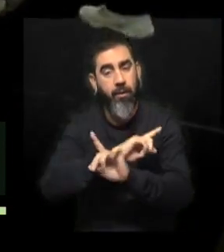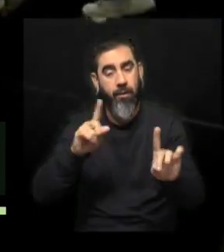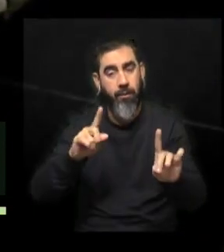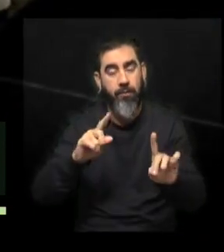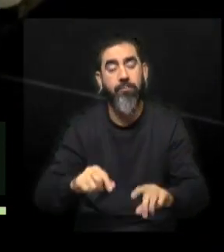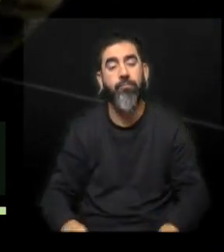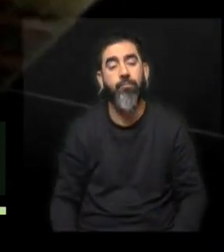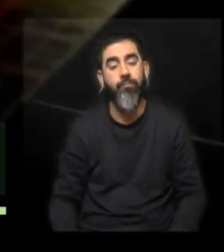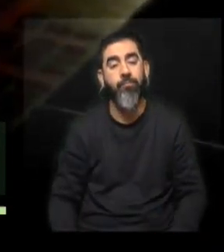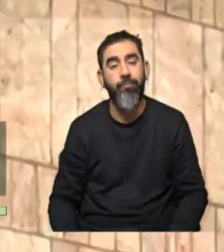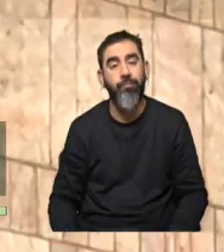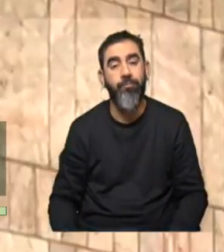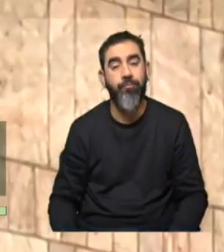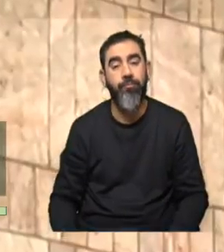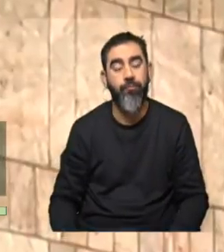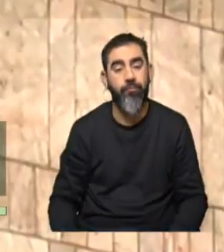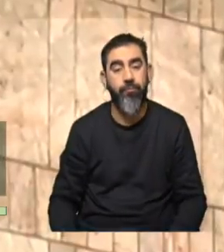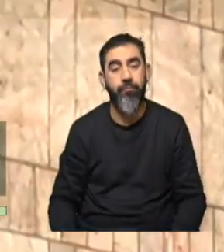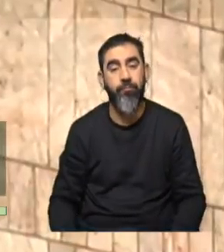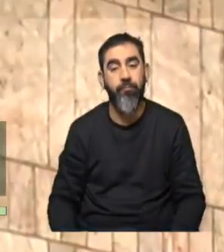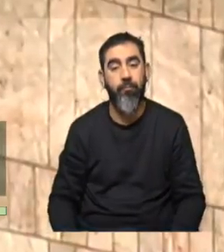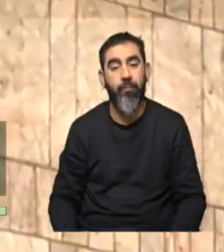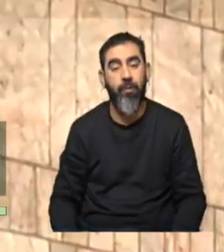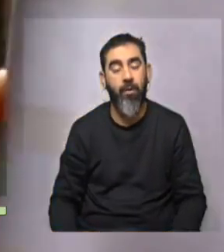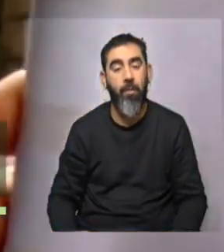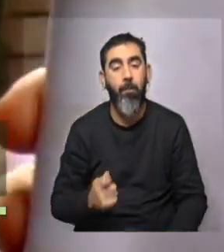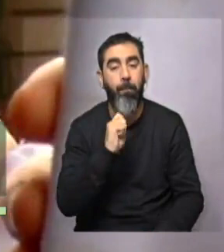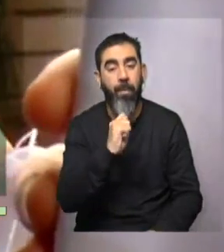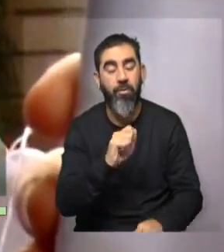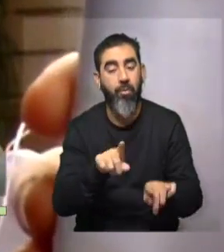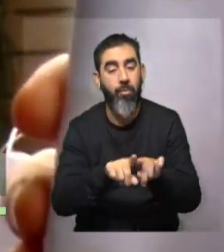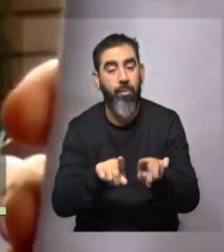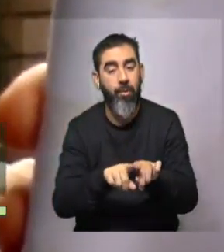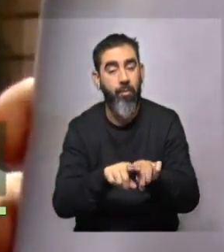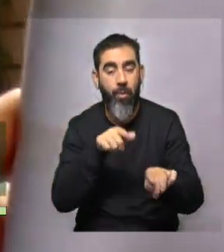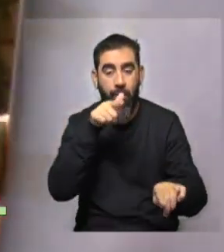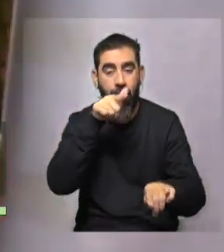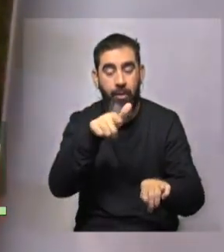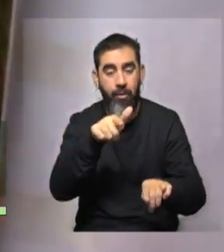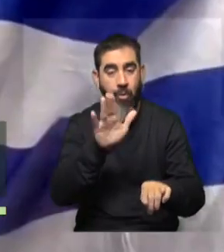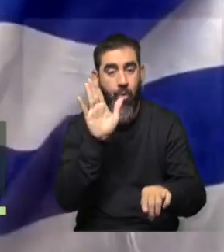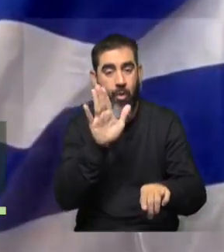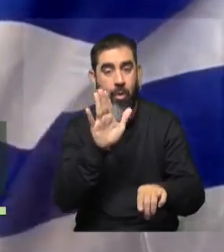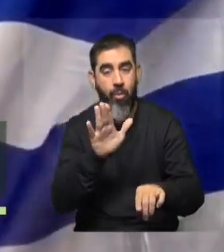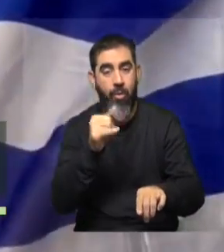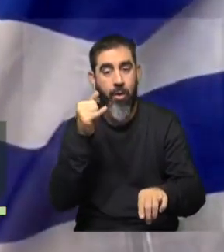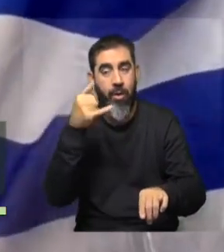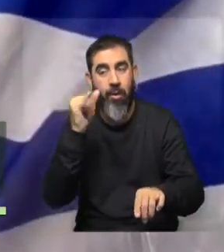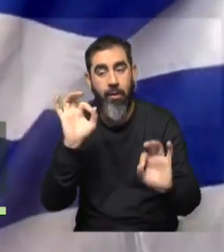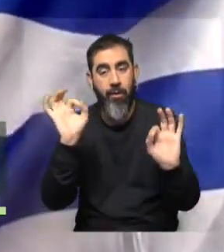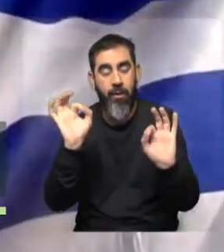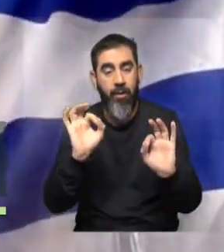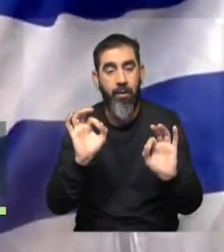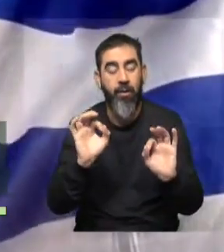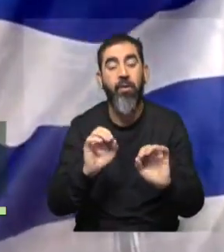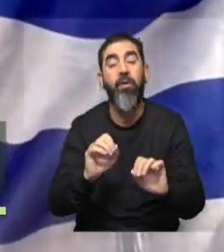se reajustará más el valor de su deuda en urres O sea que cada peso que pongan irá a abatir deuda y después Este